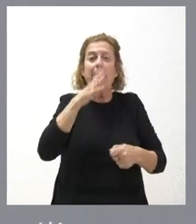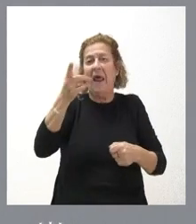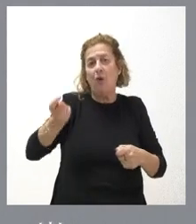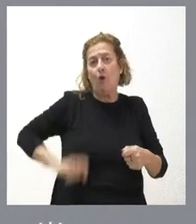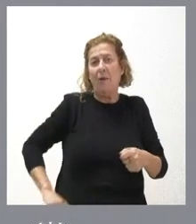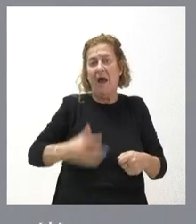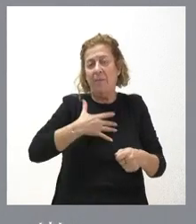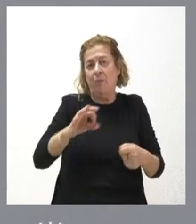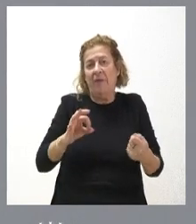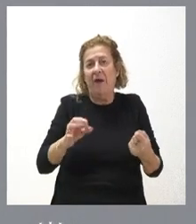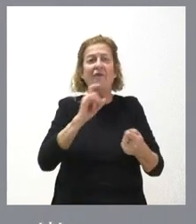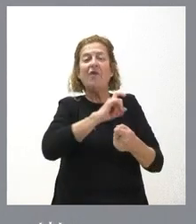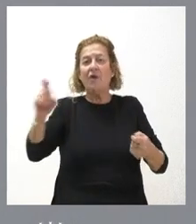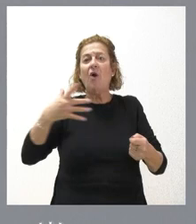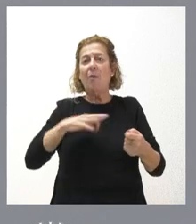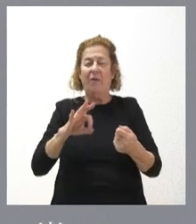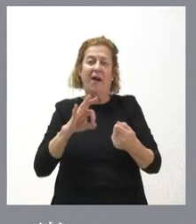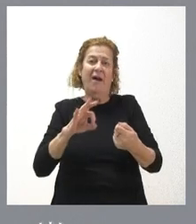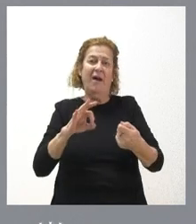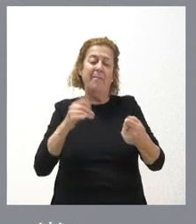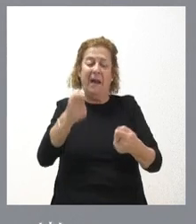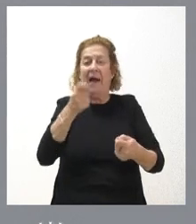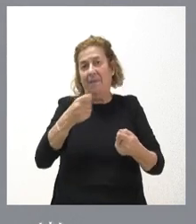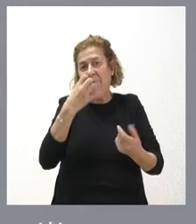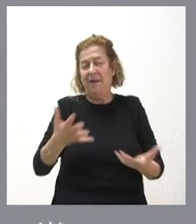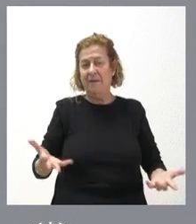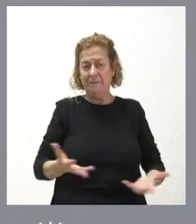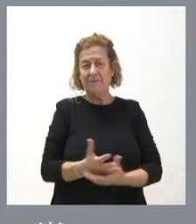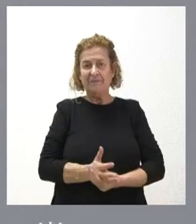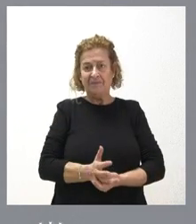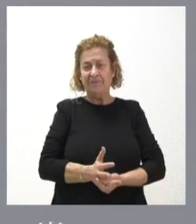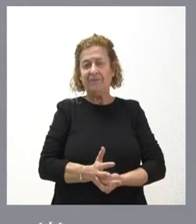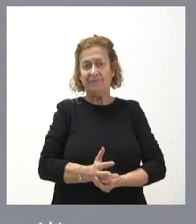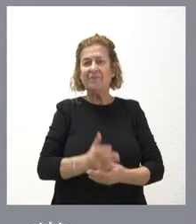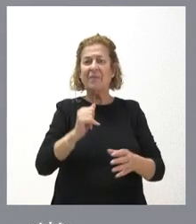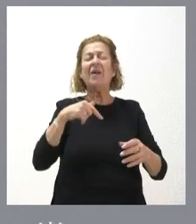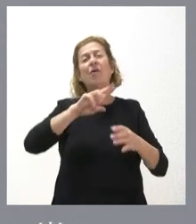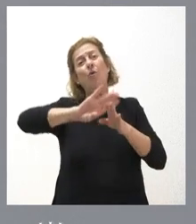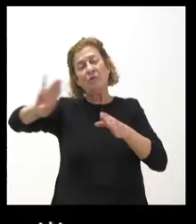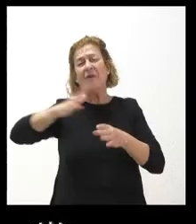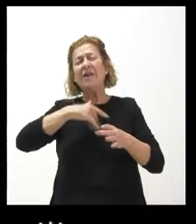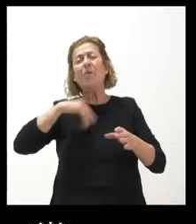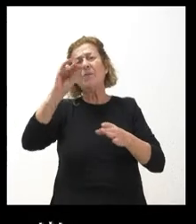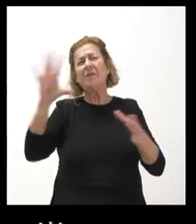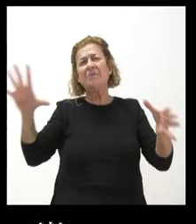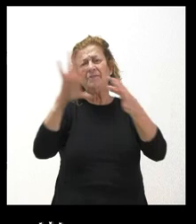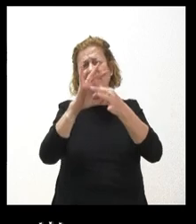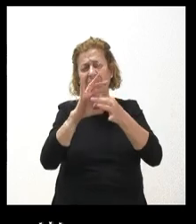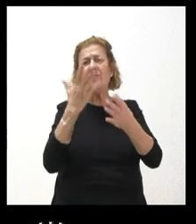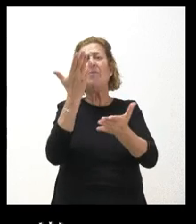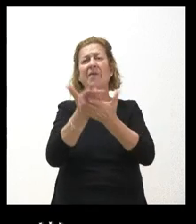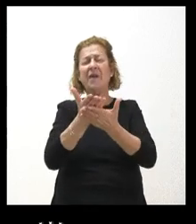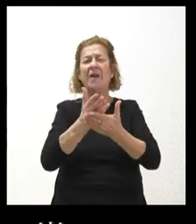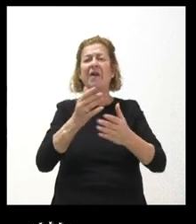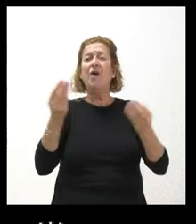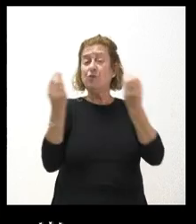que la fundación pueda hacer frente a esos pagos por otra parte quería preguntarle en relación a la petición de juns de